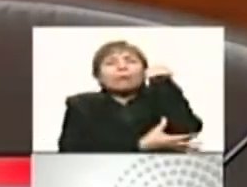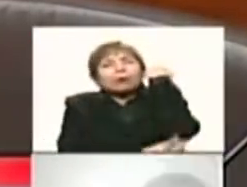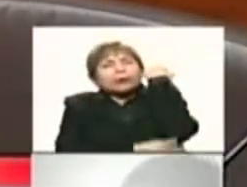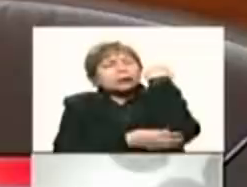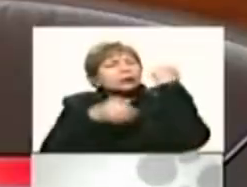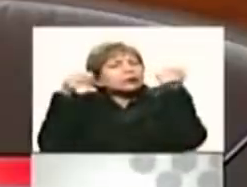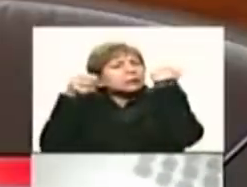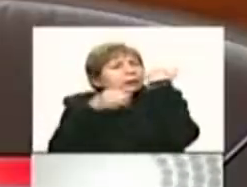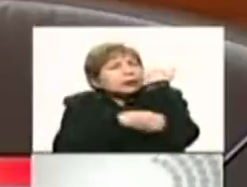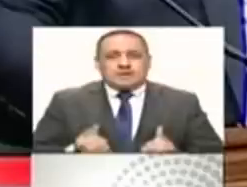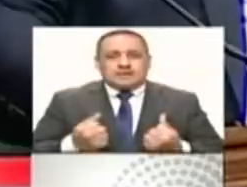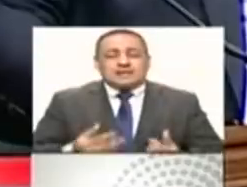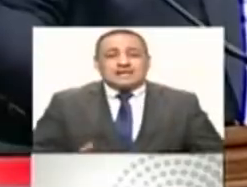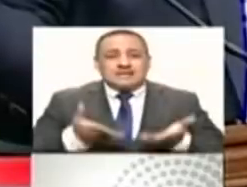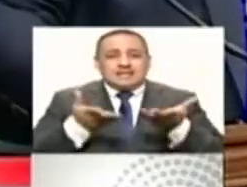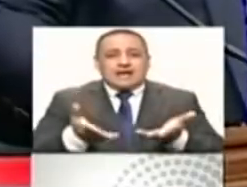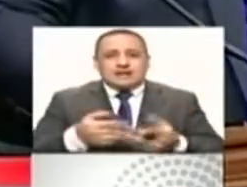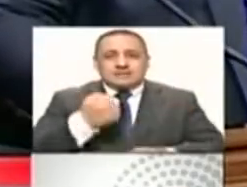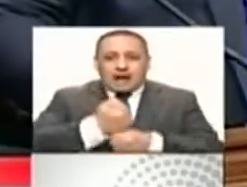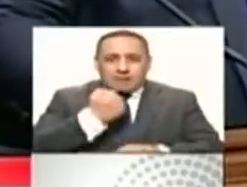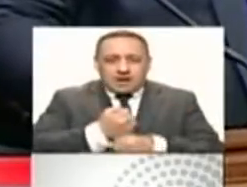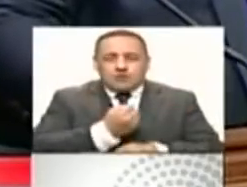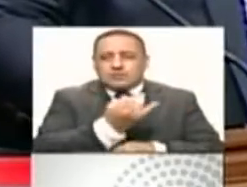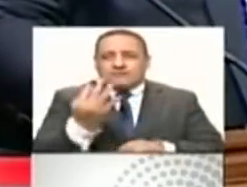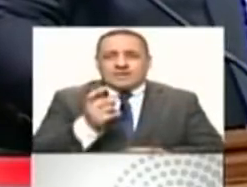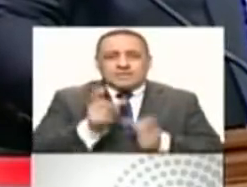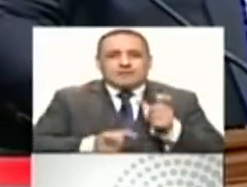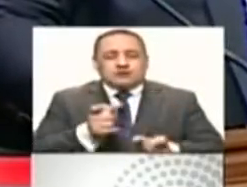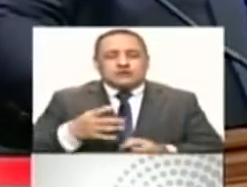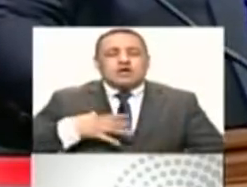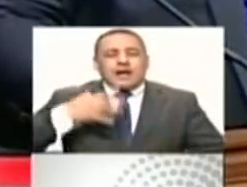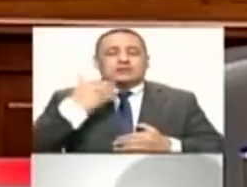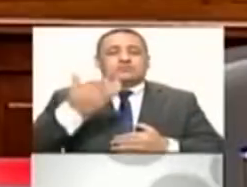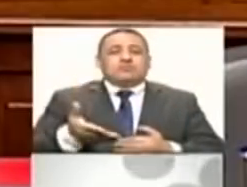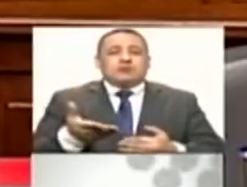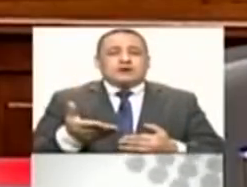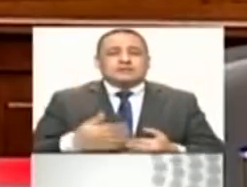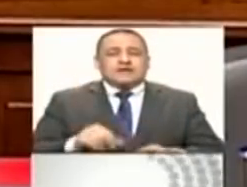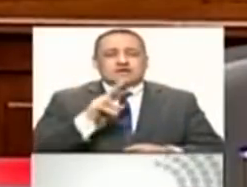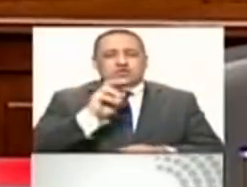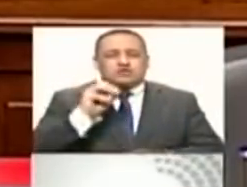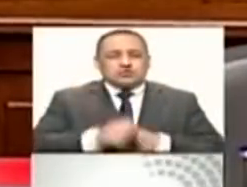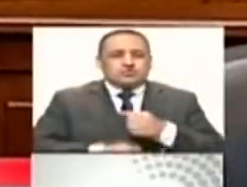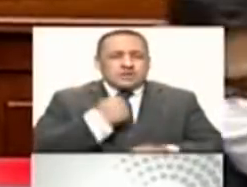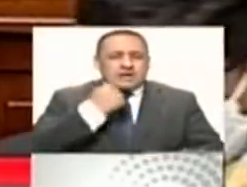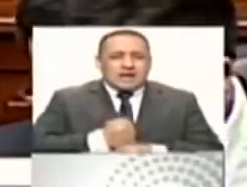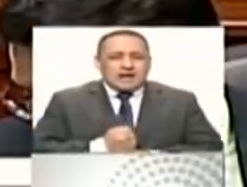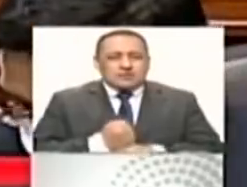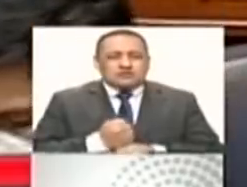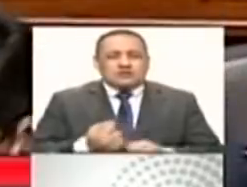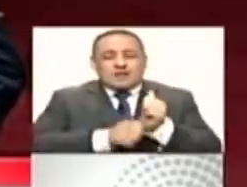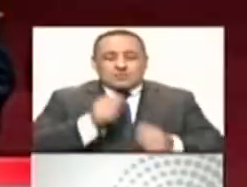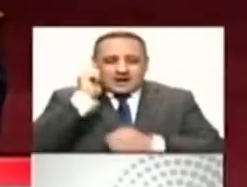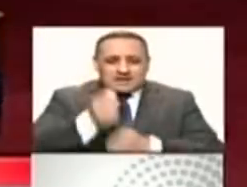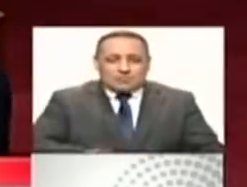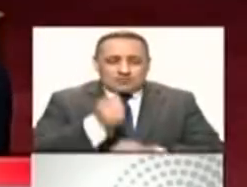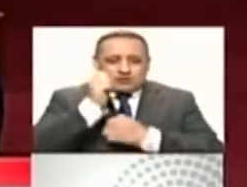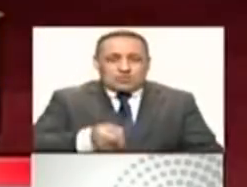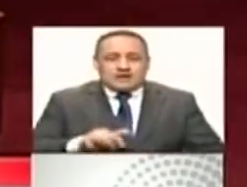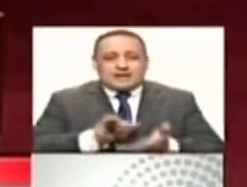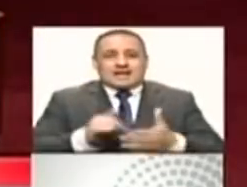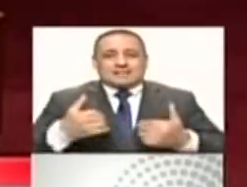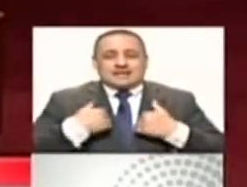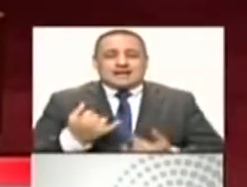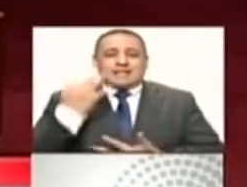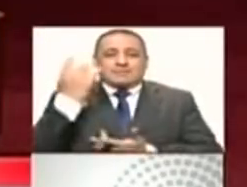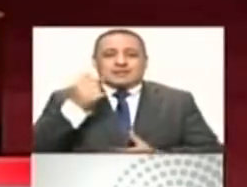que el primer ministro pueda ofrecer o facilitar a los congresistas. ¿Ha escuchado usted de algo semejante